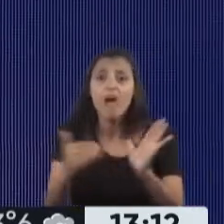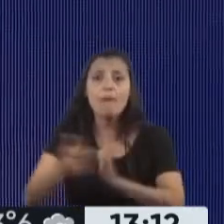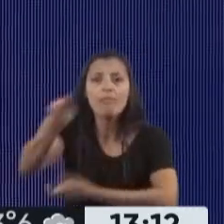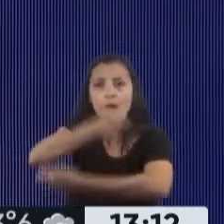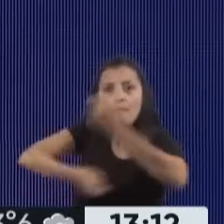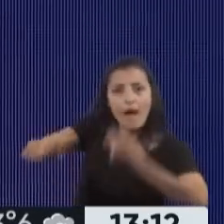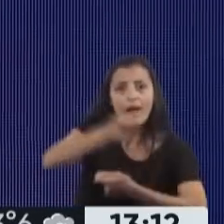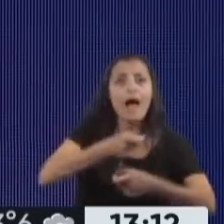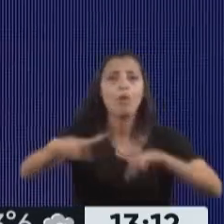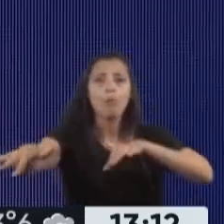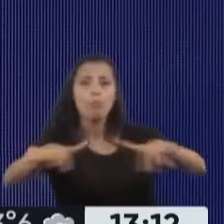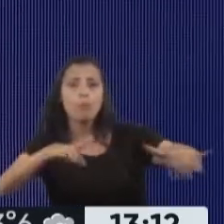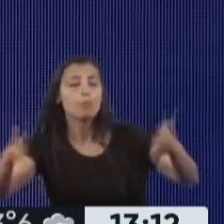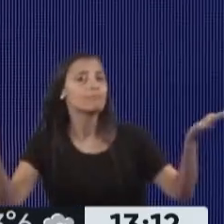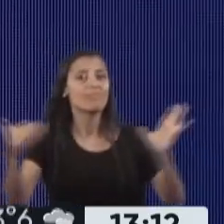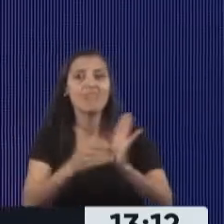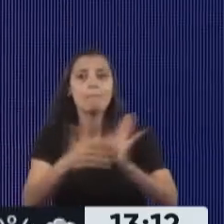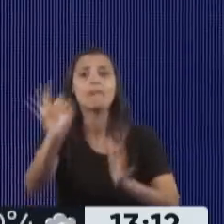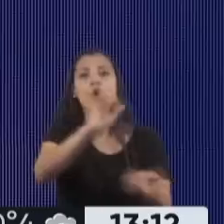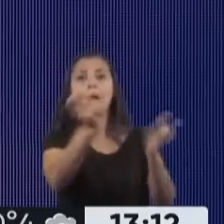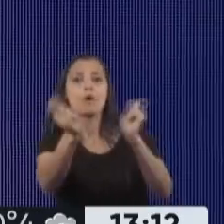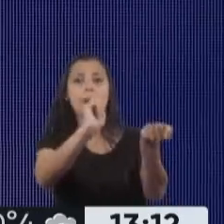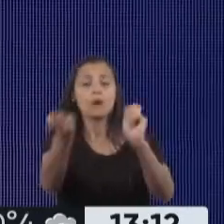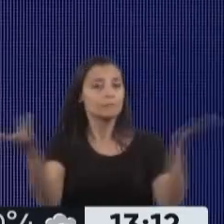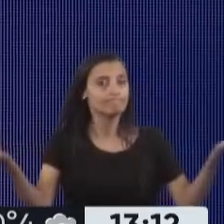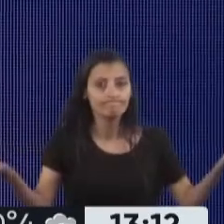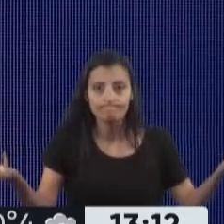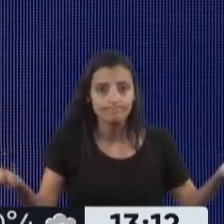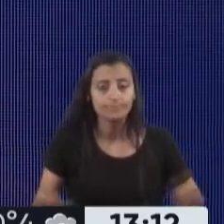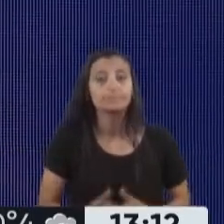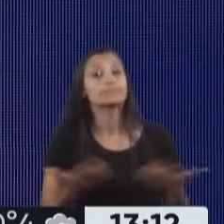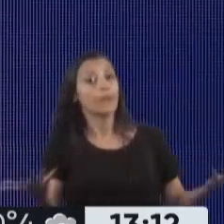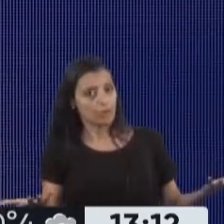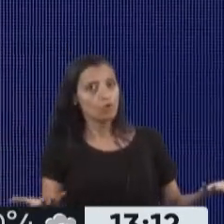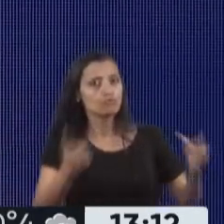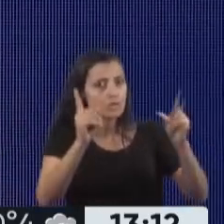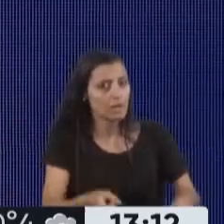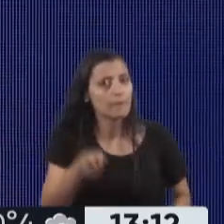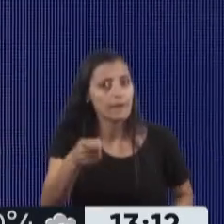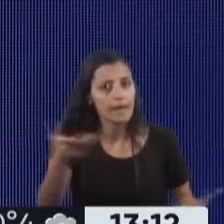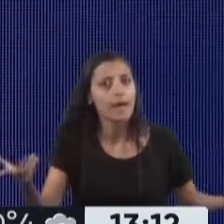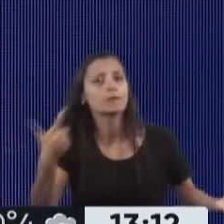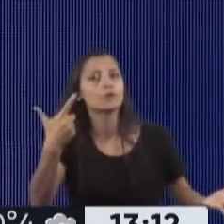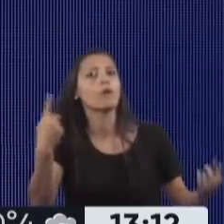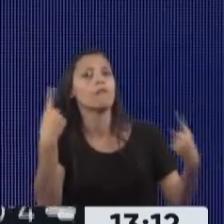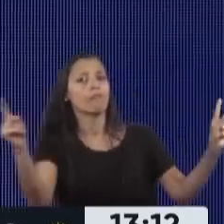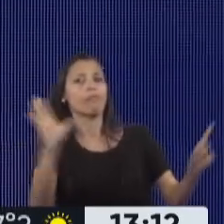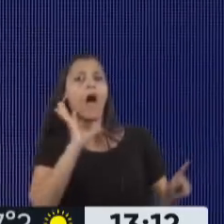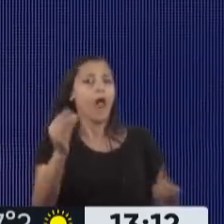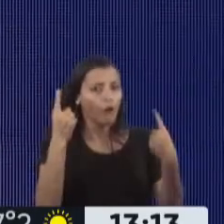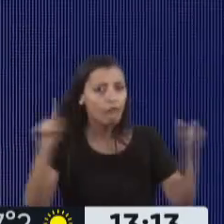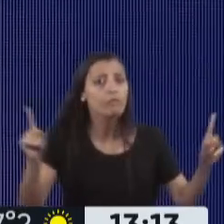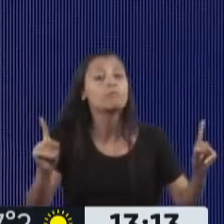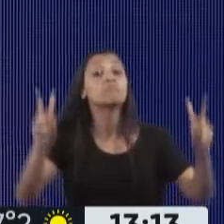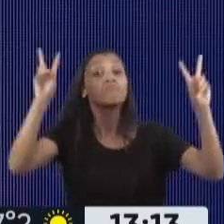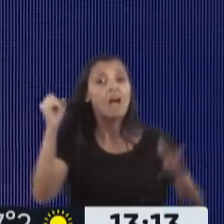permita que las pasemos a otro instrumento. Por lo tanto, también esto es una novedad para lo que es la